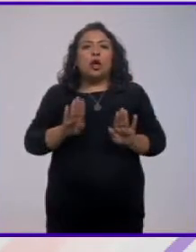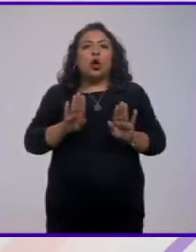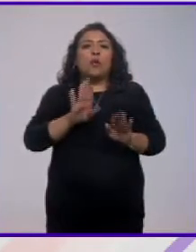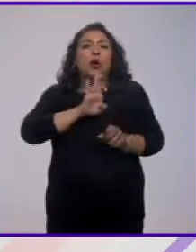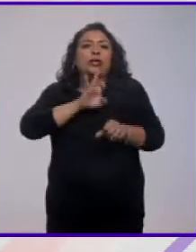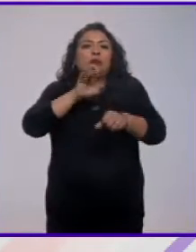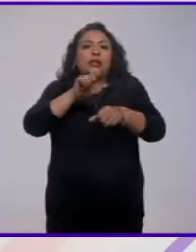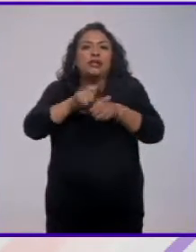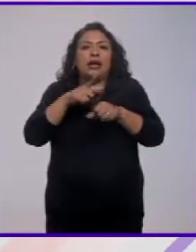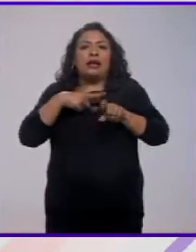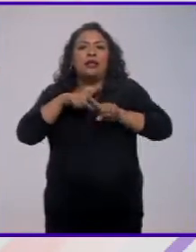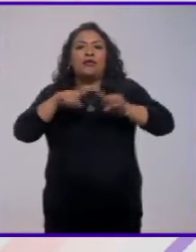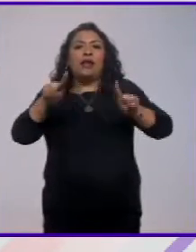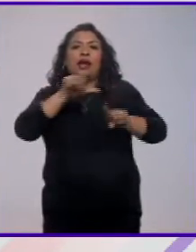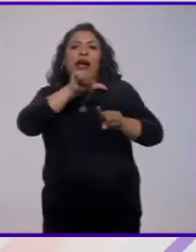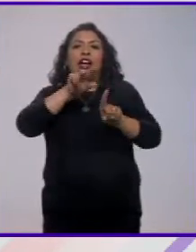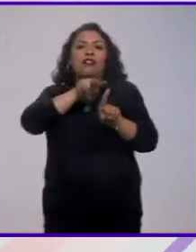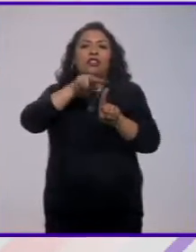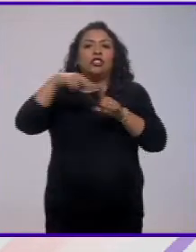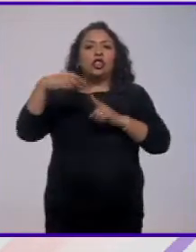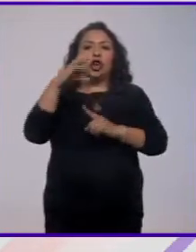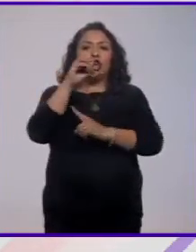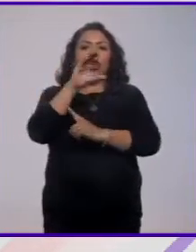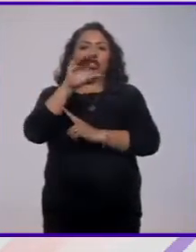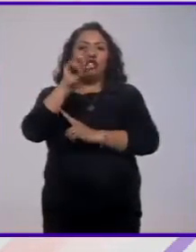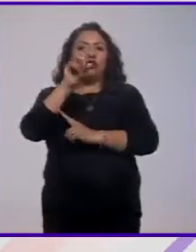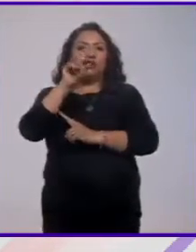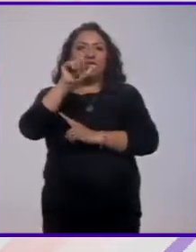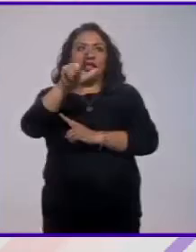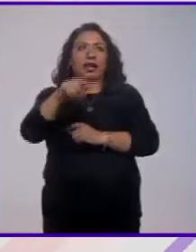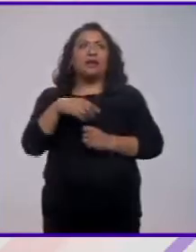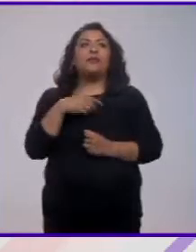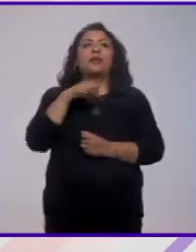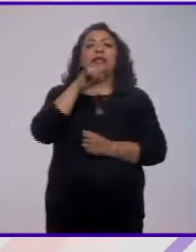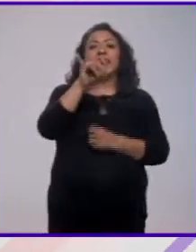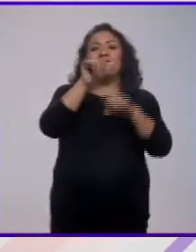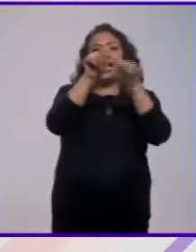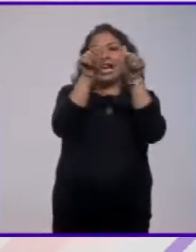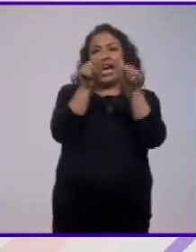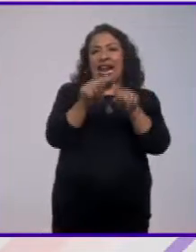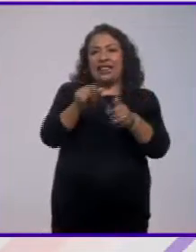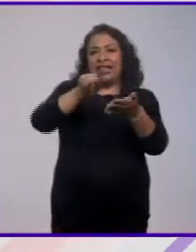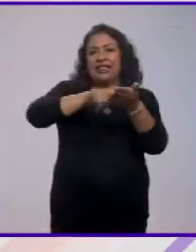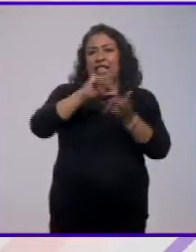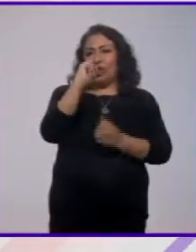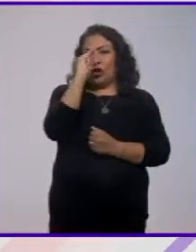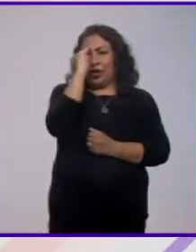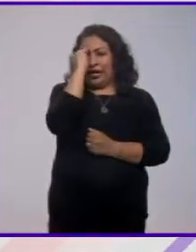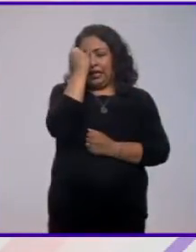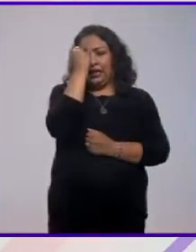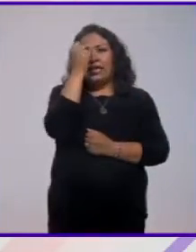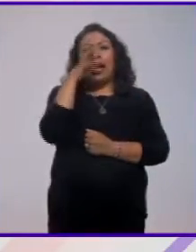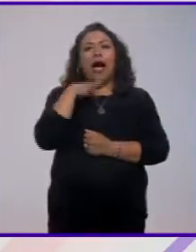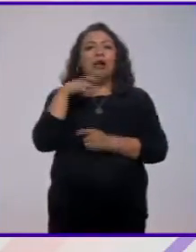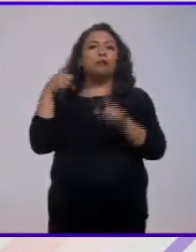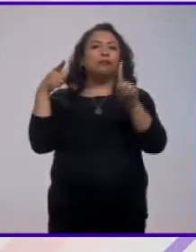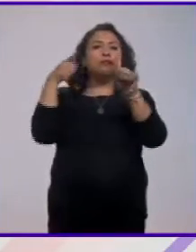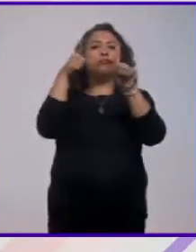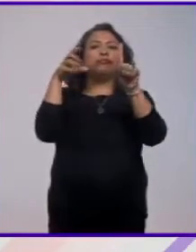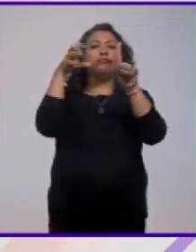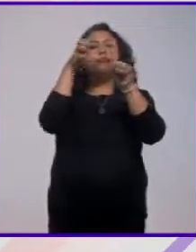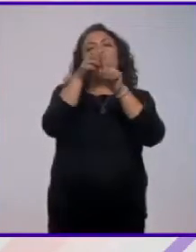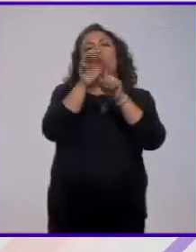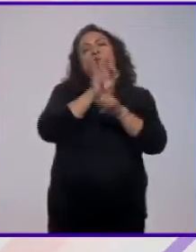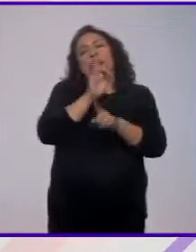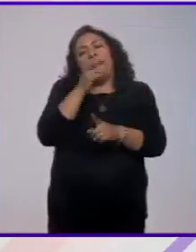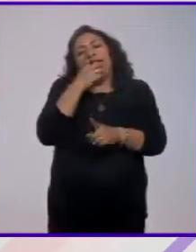diferente de la visión occidental. Sí, el arte en la India tiene finalidades, podríamos decir religiosas